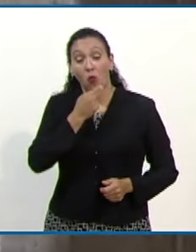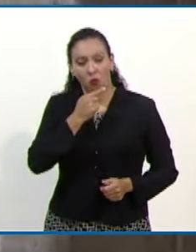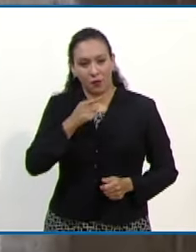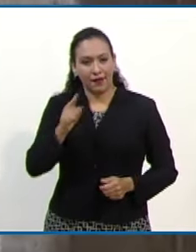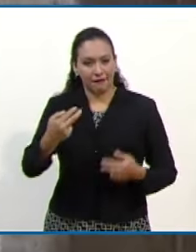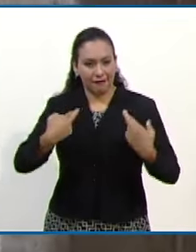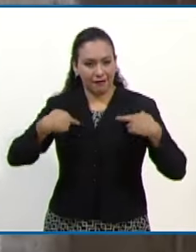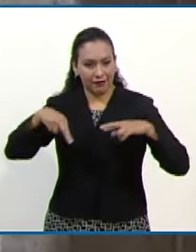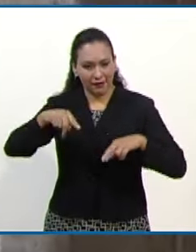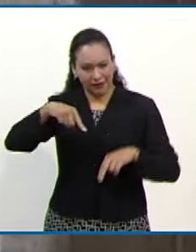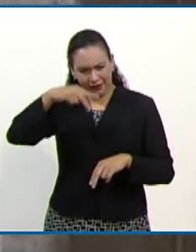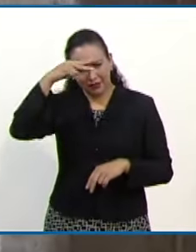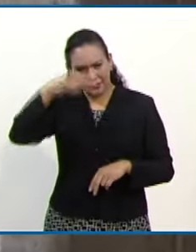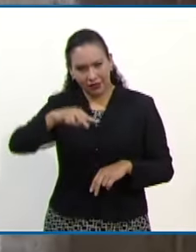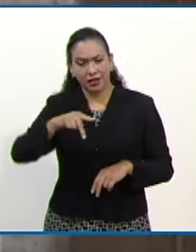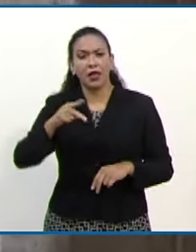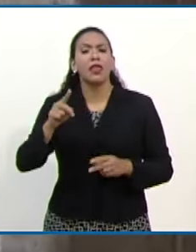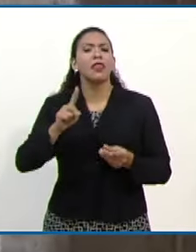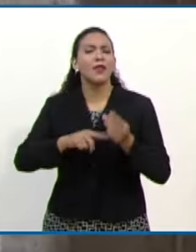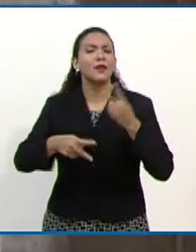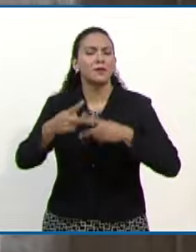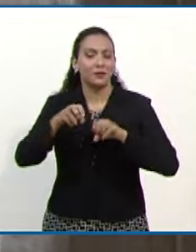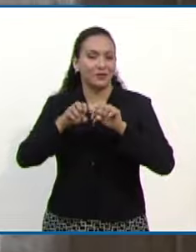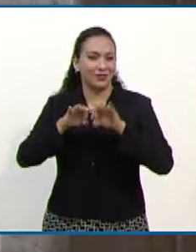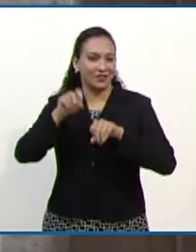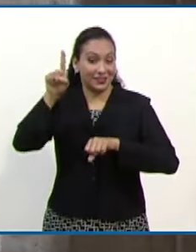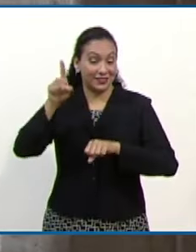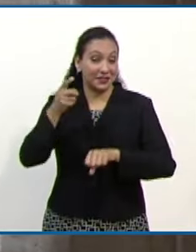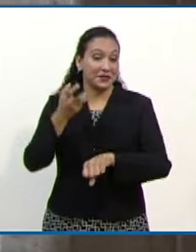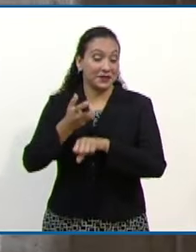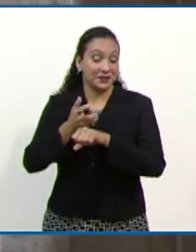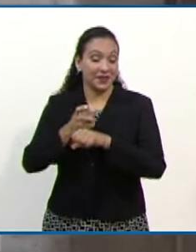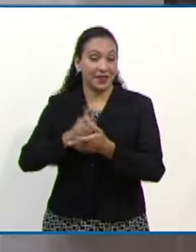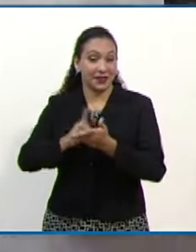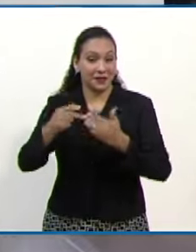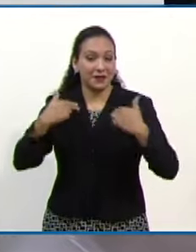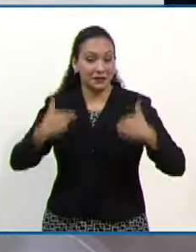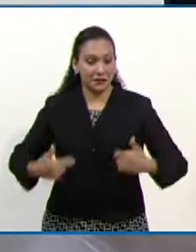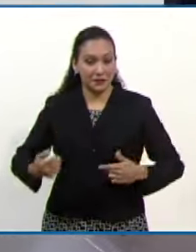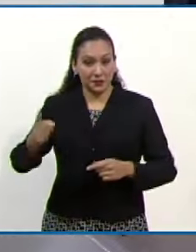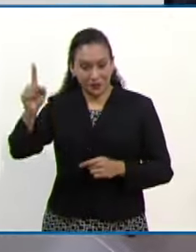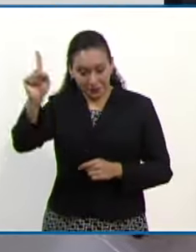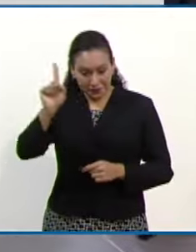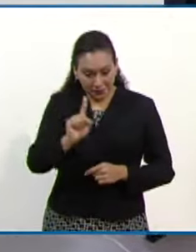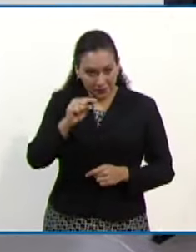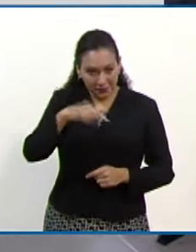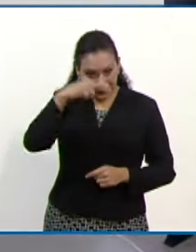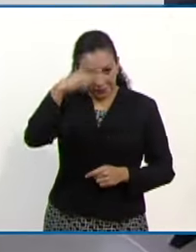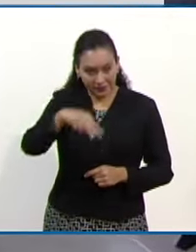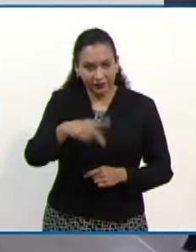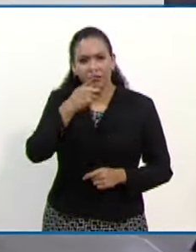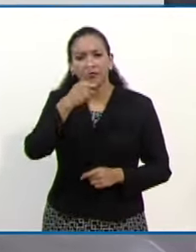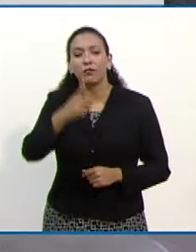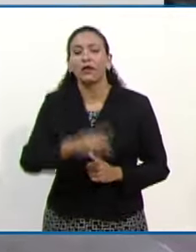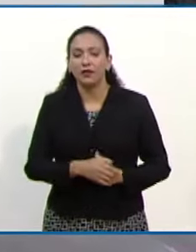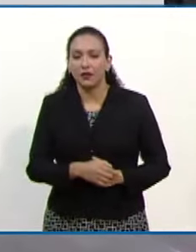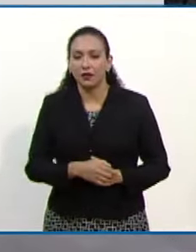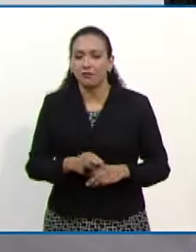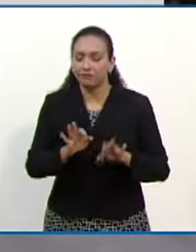en México de la Oficina de Naciones Unidas para los Derechos Humanos, destacó que la reforma al Poder Judicial no debe